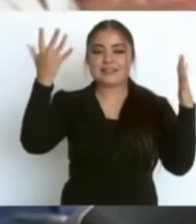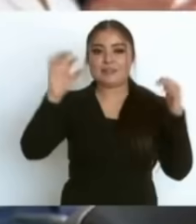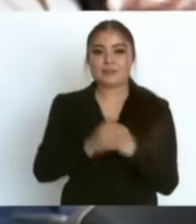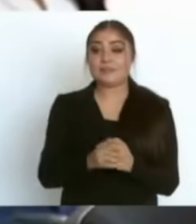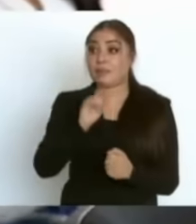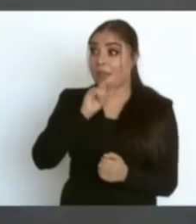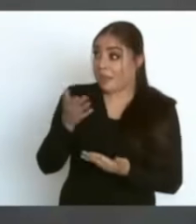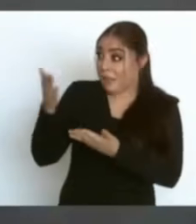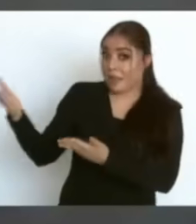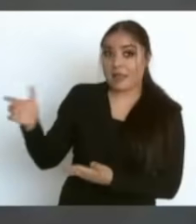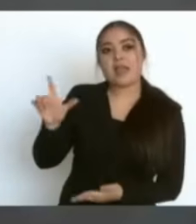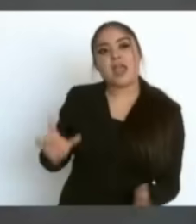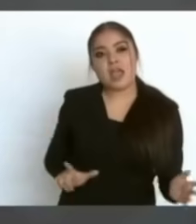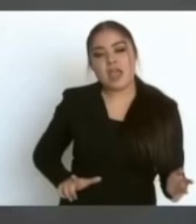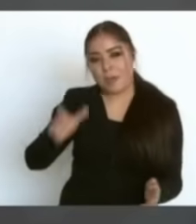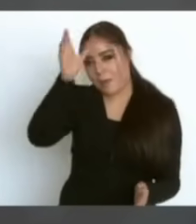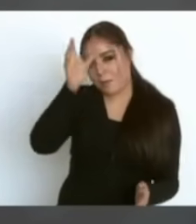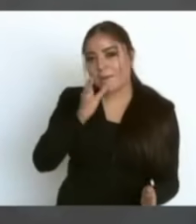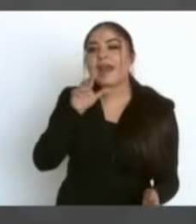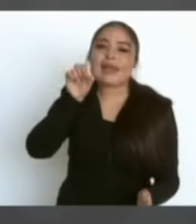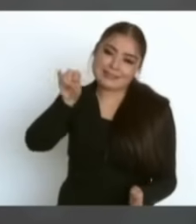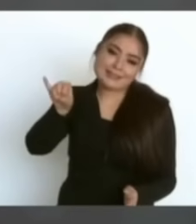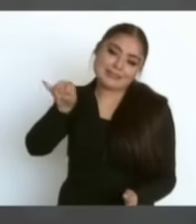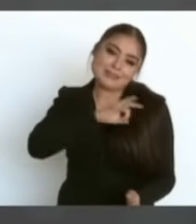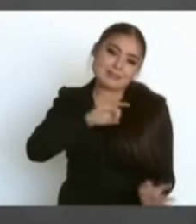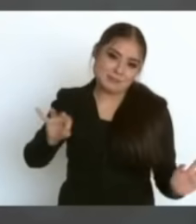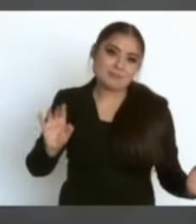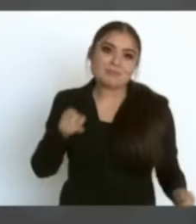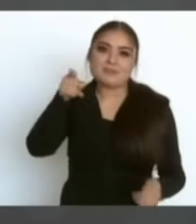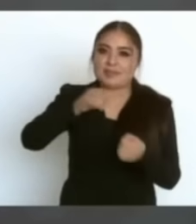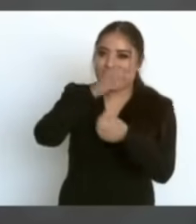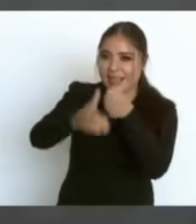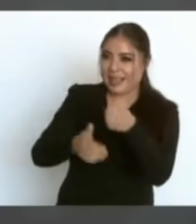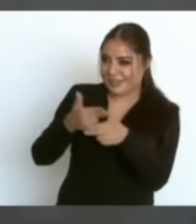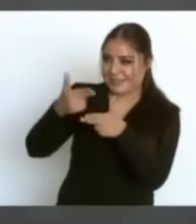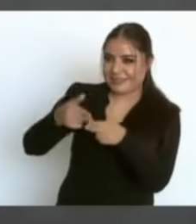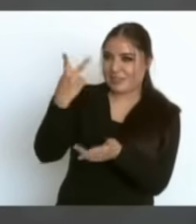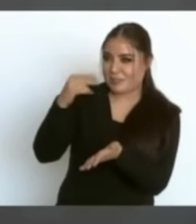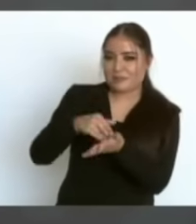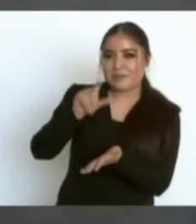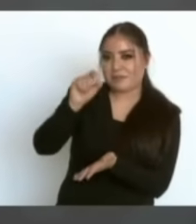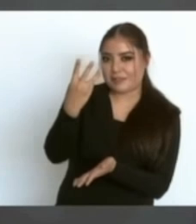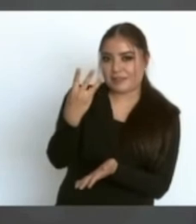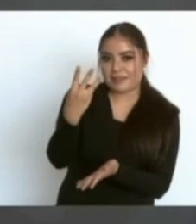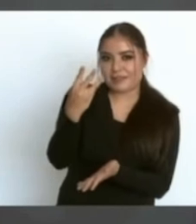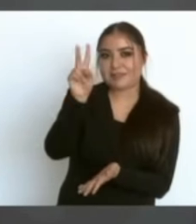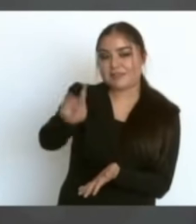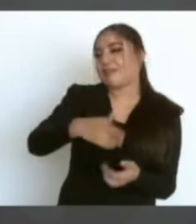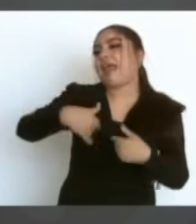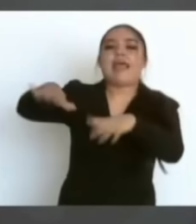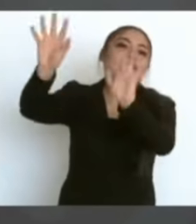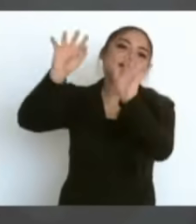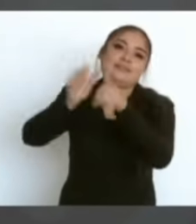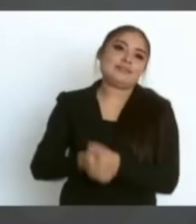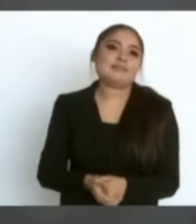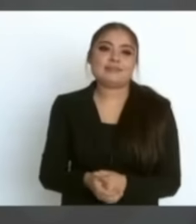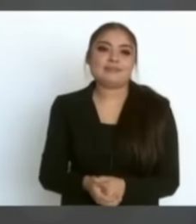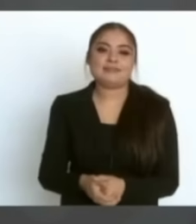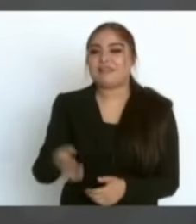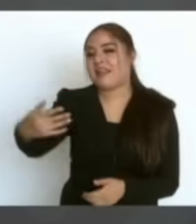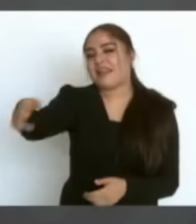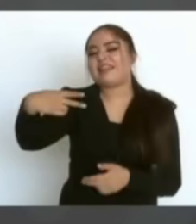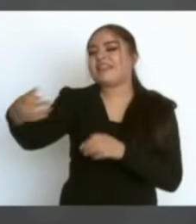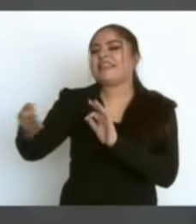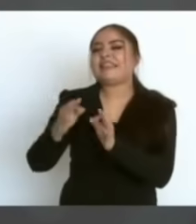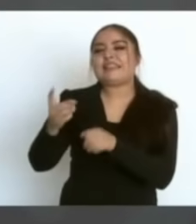miguelangel si le alcance el tiempo porque terminas el 23 de 23 entonces en